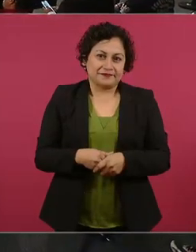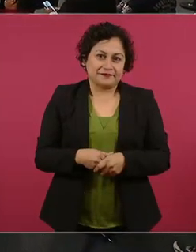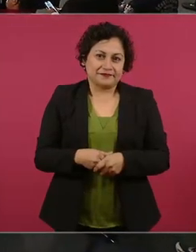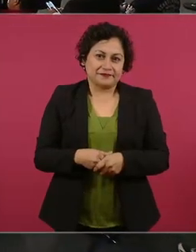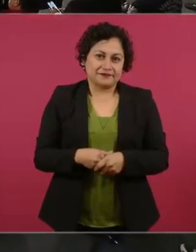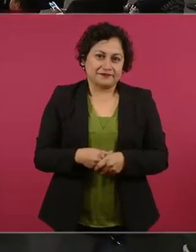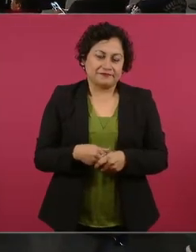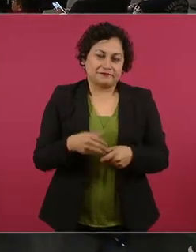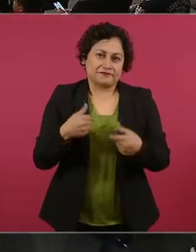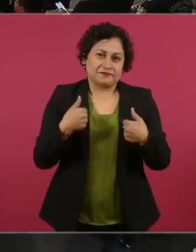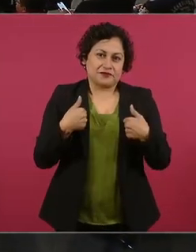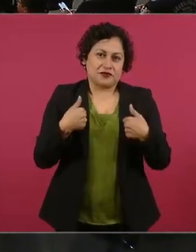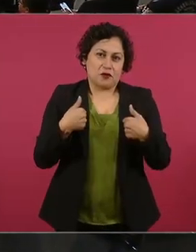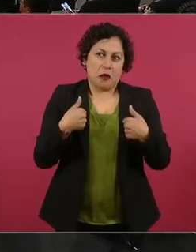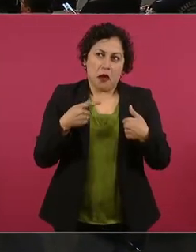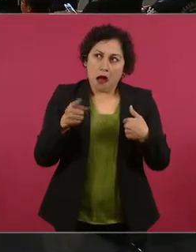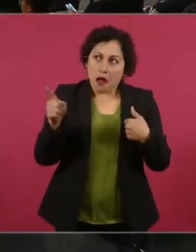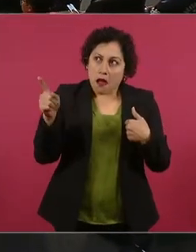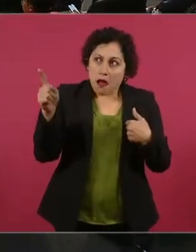me salvé,